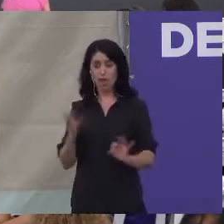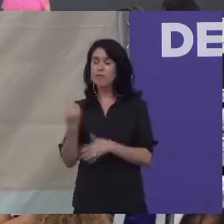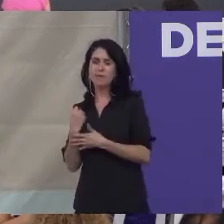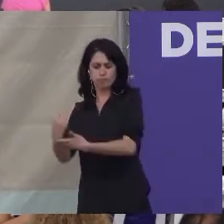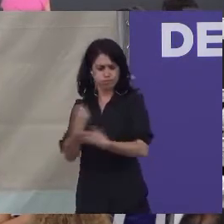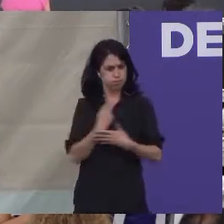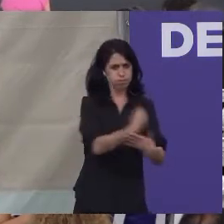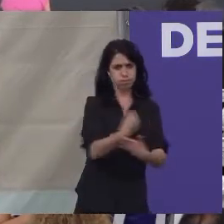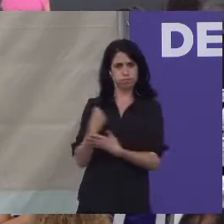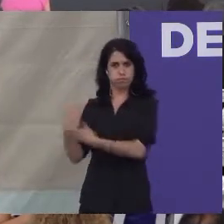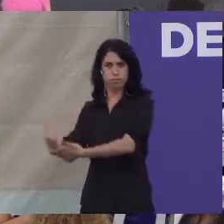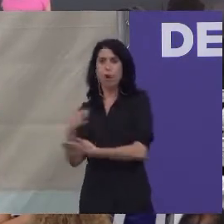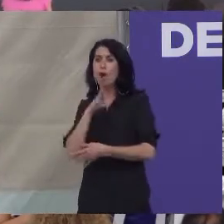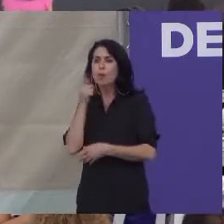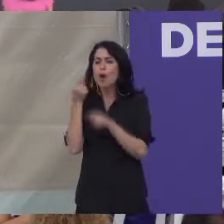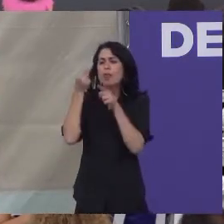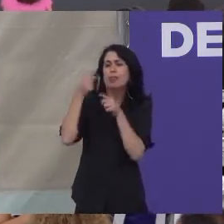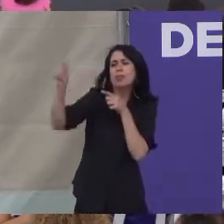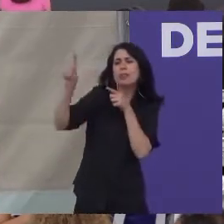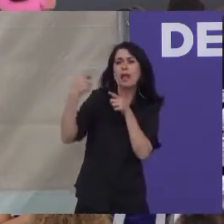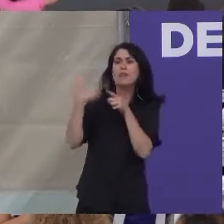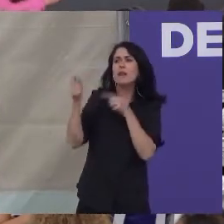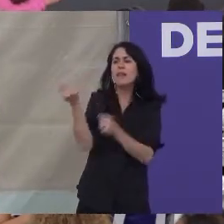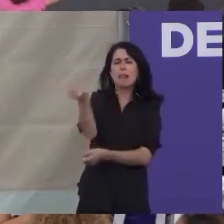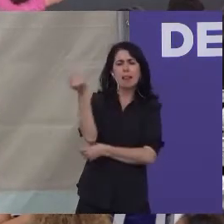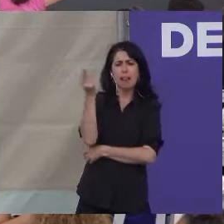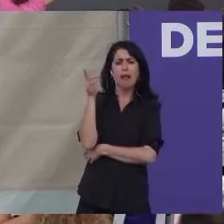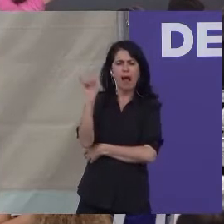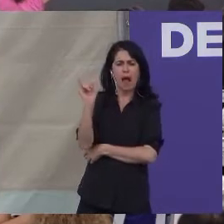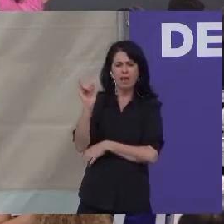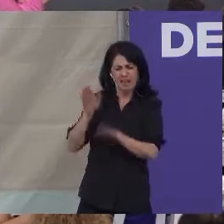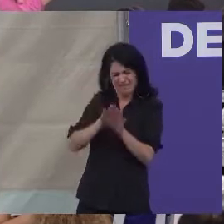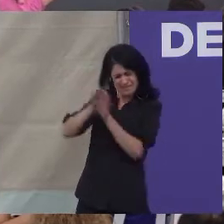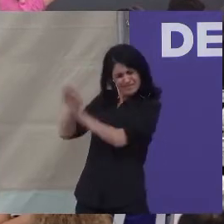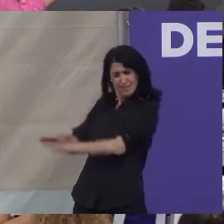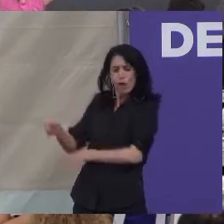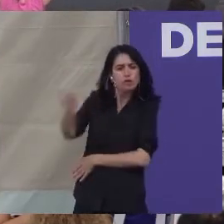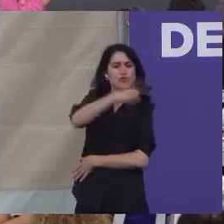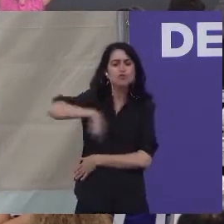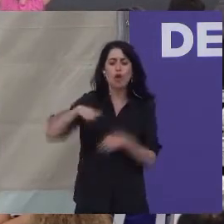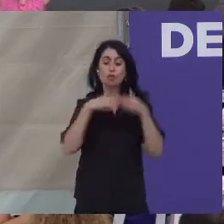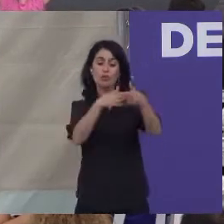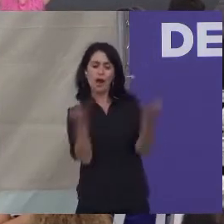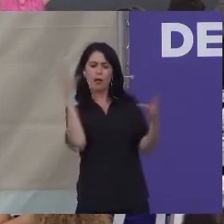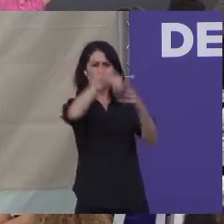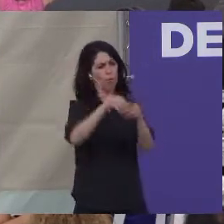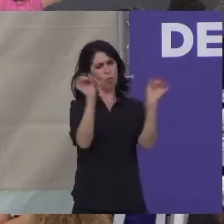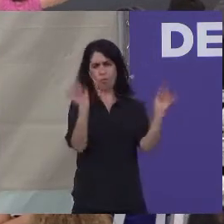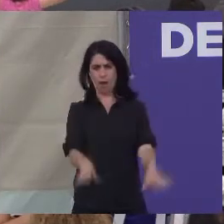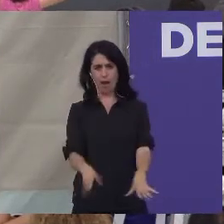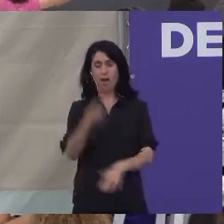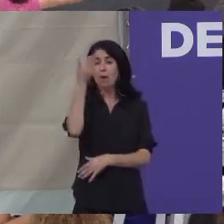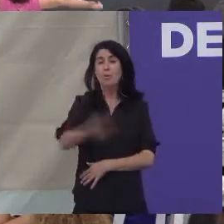apoyarnos, porque por encima de las pequeñas diferencias que podamos tener, todas estamos en el mismo barco y lo verdaderamente importante